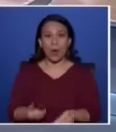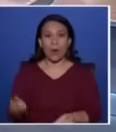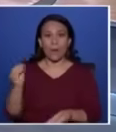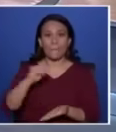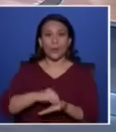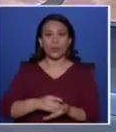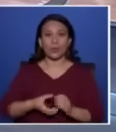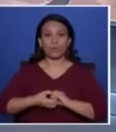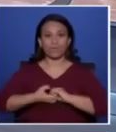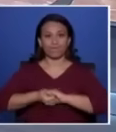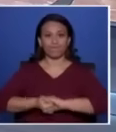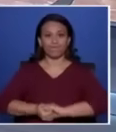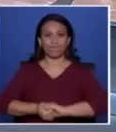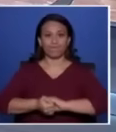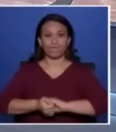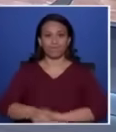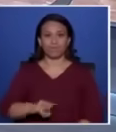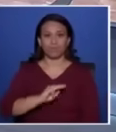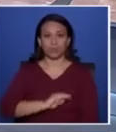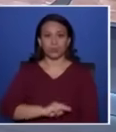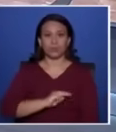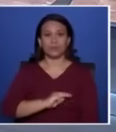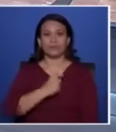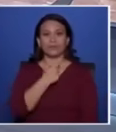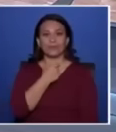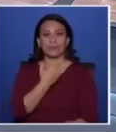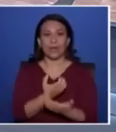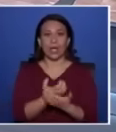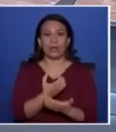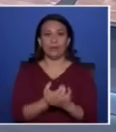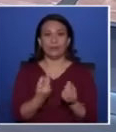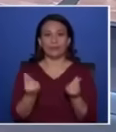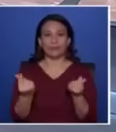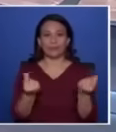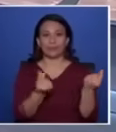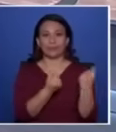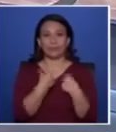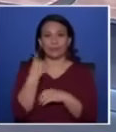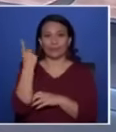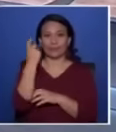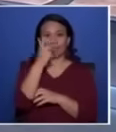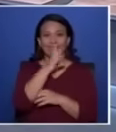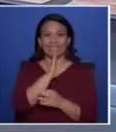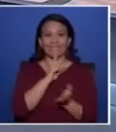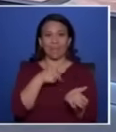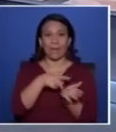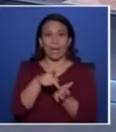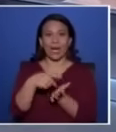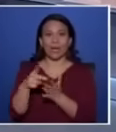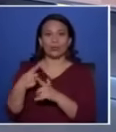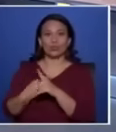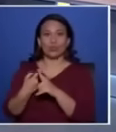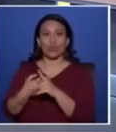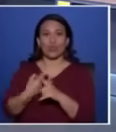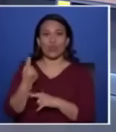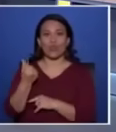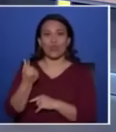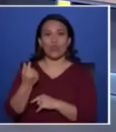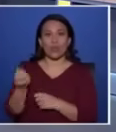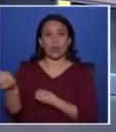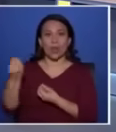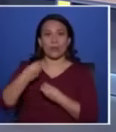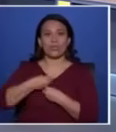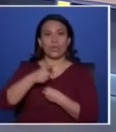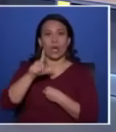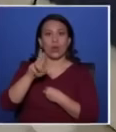formar mancomunidades entre municipios, pues la crisis dentro de los cabildos ya dificulta el pago de sueldos, como informa Luis Alfredo